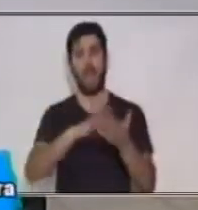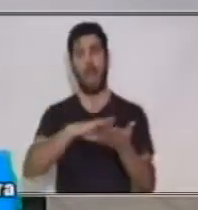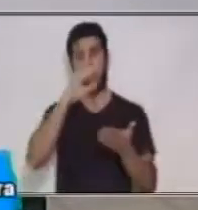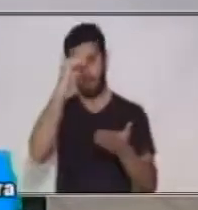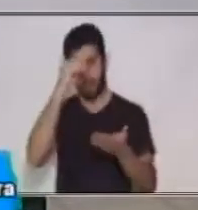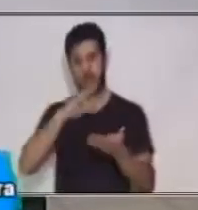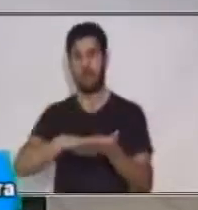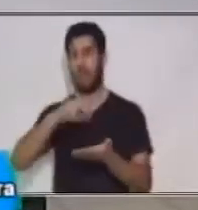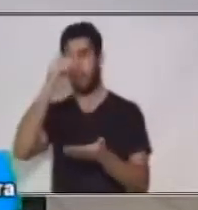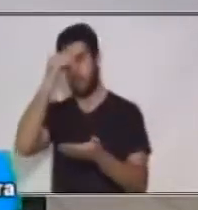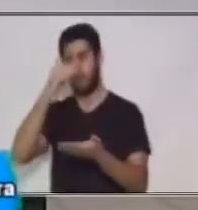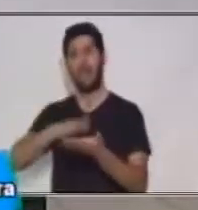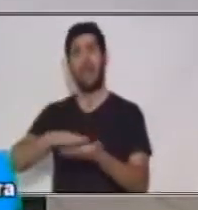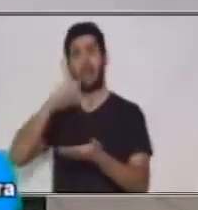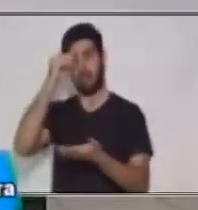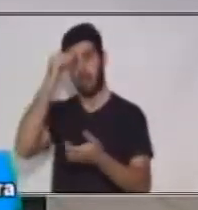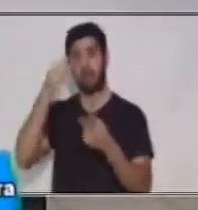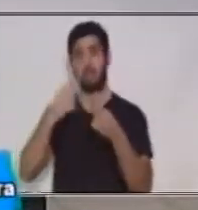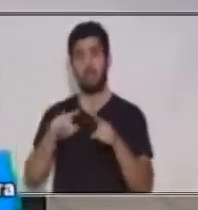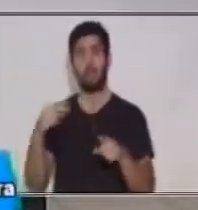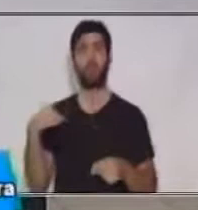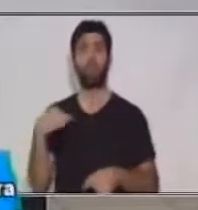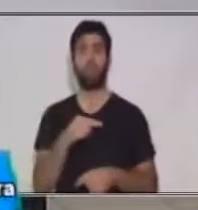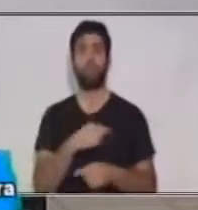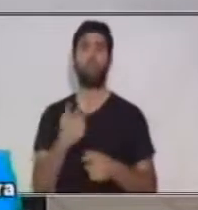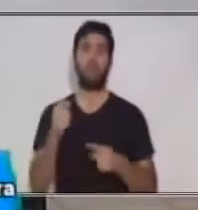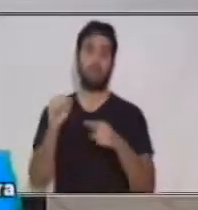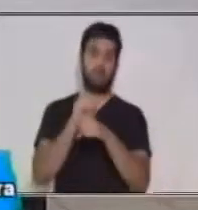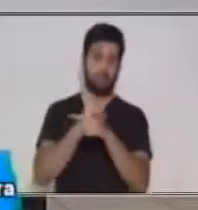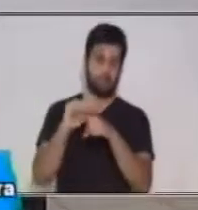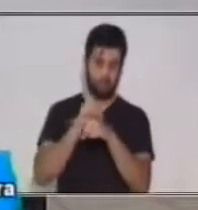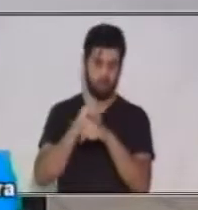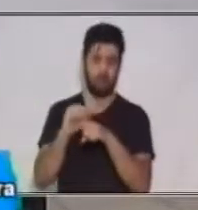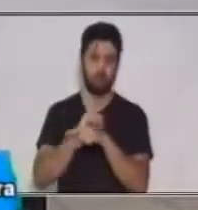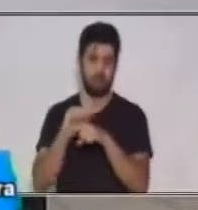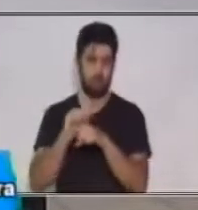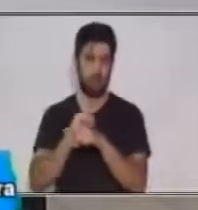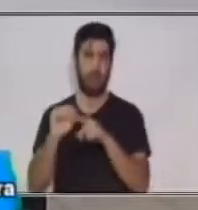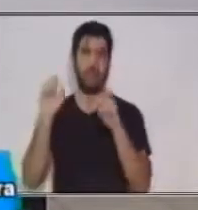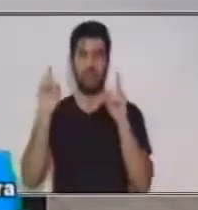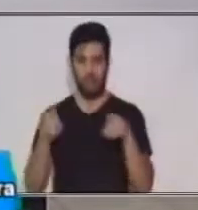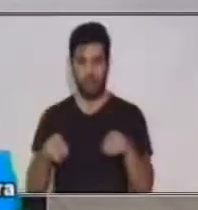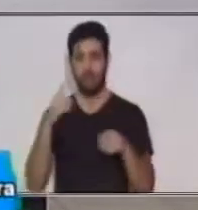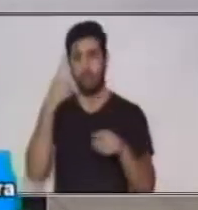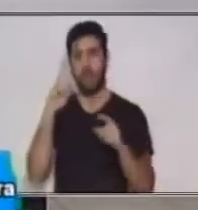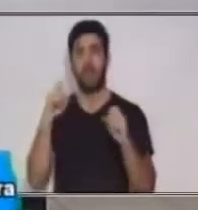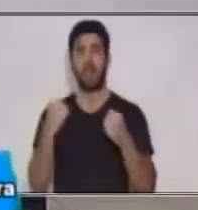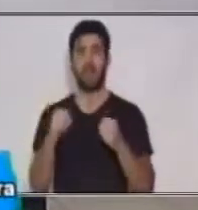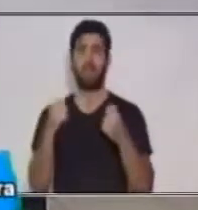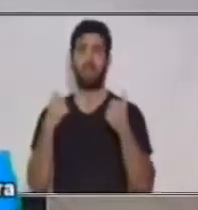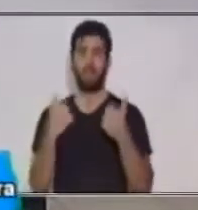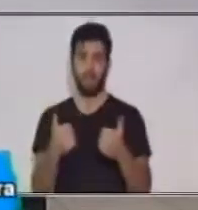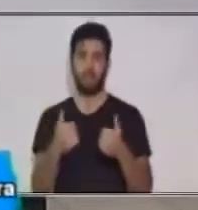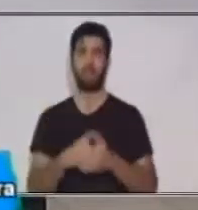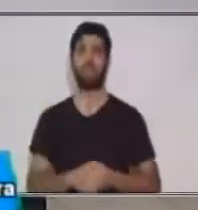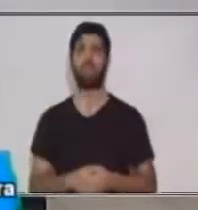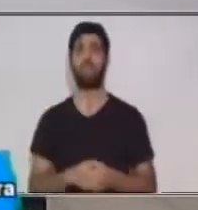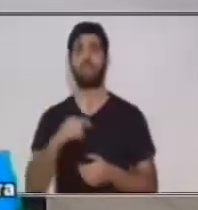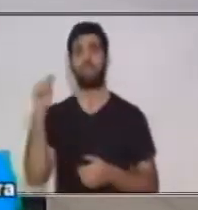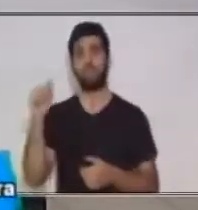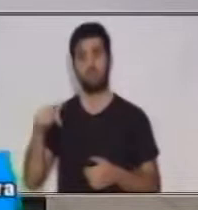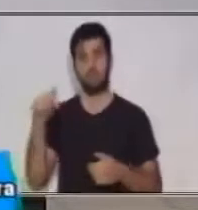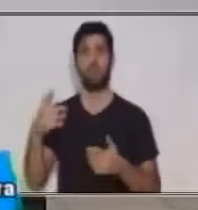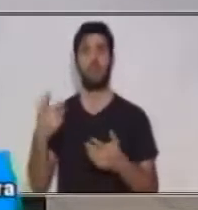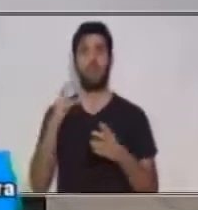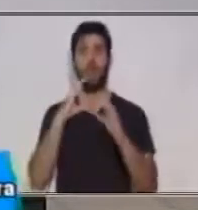aprendiendo, pero tenemos que repasar y repasar para poder trabajar bien. El área de comunicación y